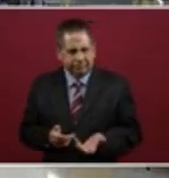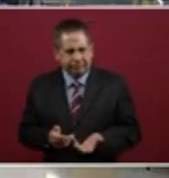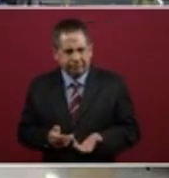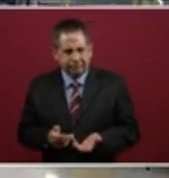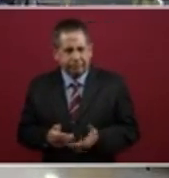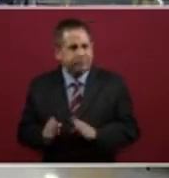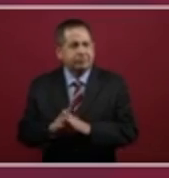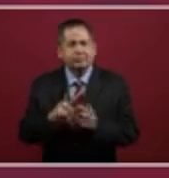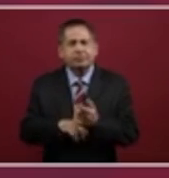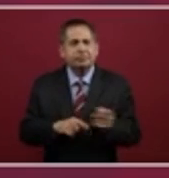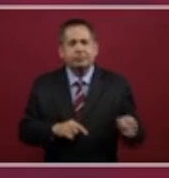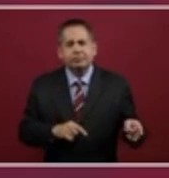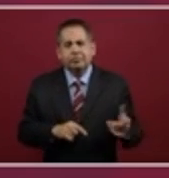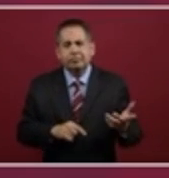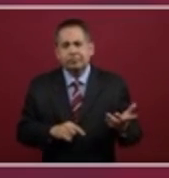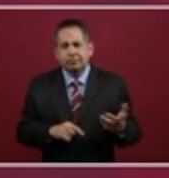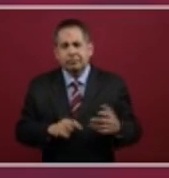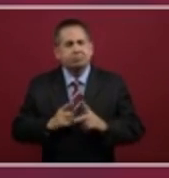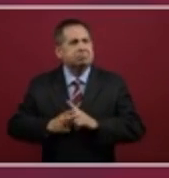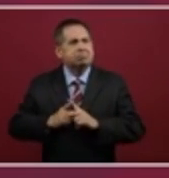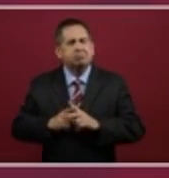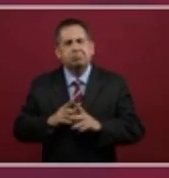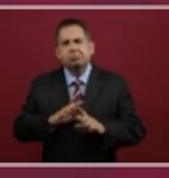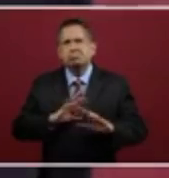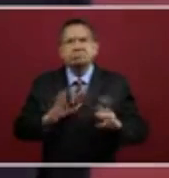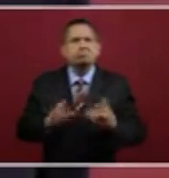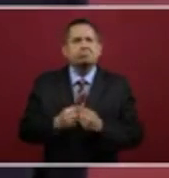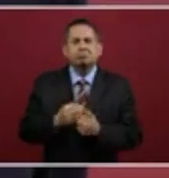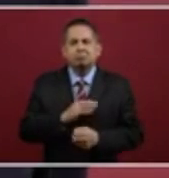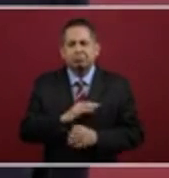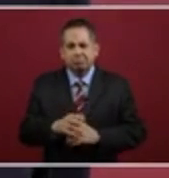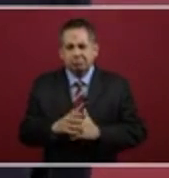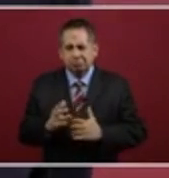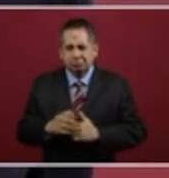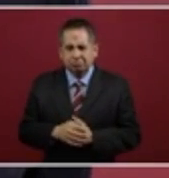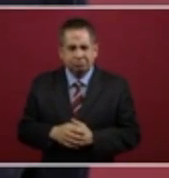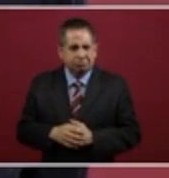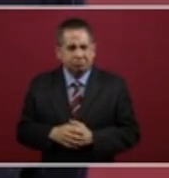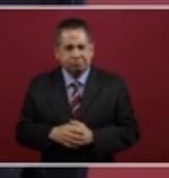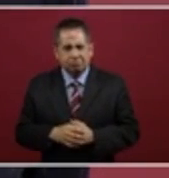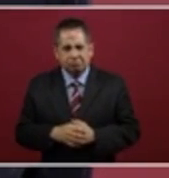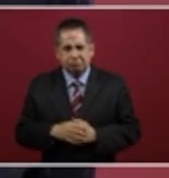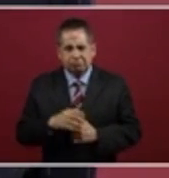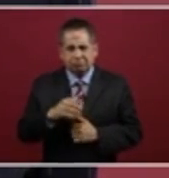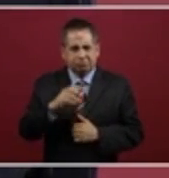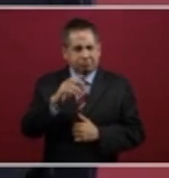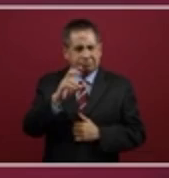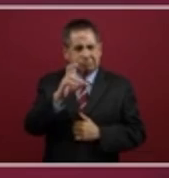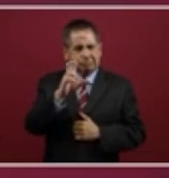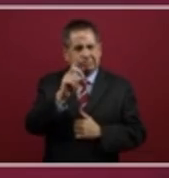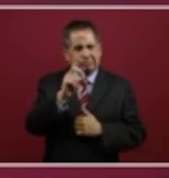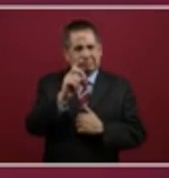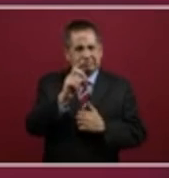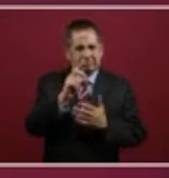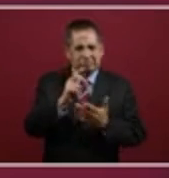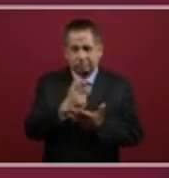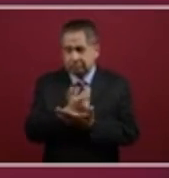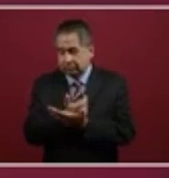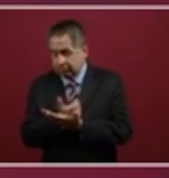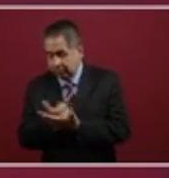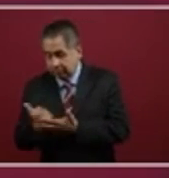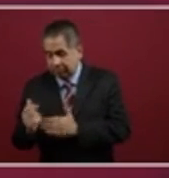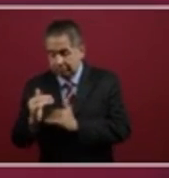Son como, si hago bien las cuentas, como 30 veces más el salario